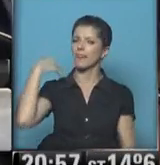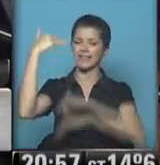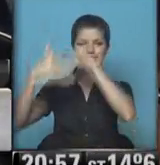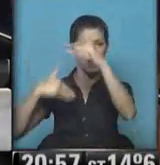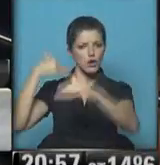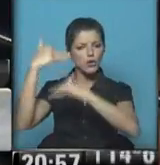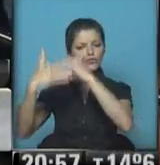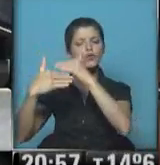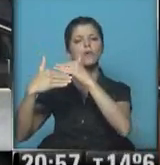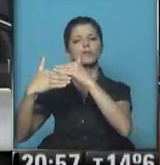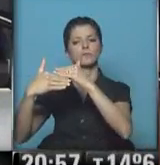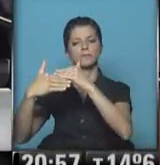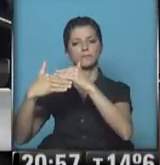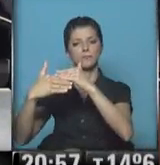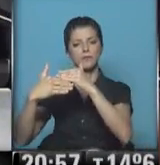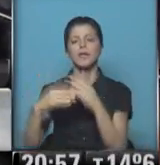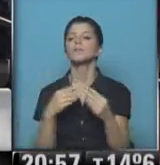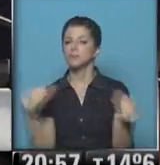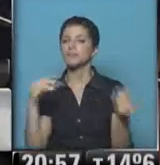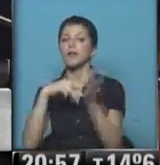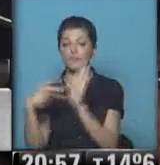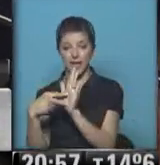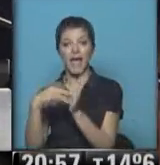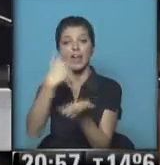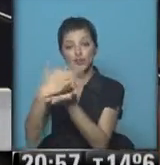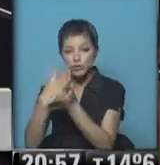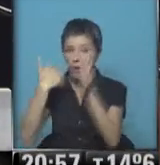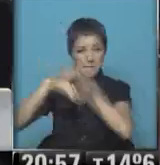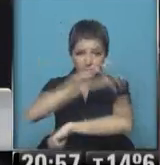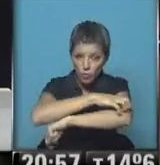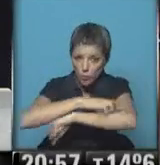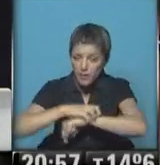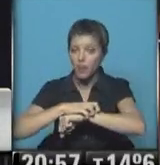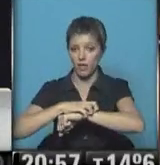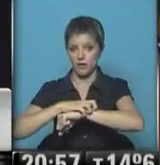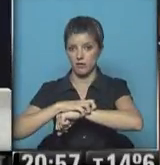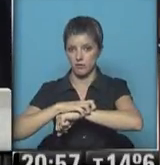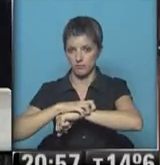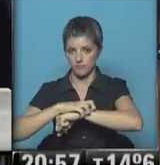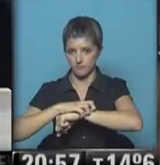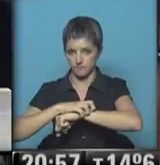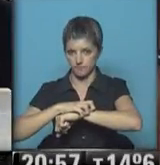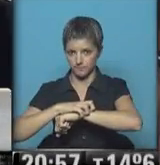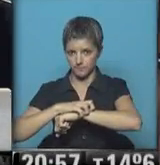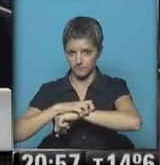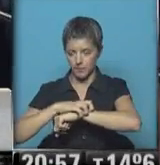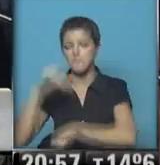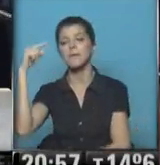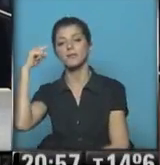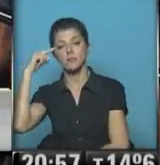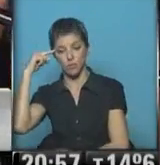central que los sectores más subiendo a cual siguió